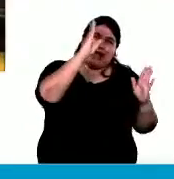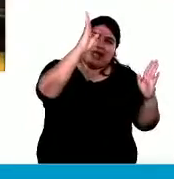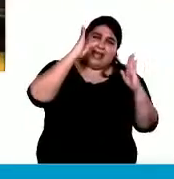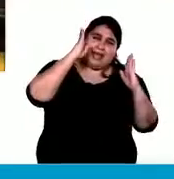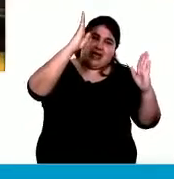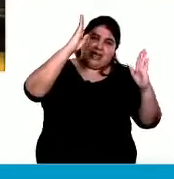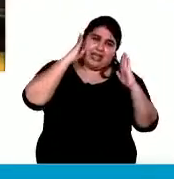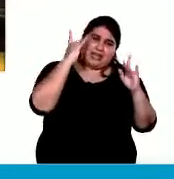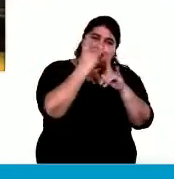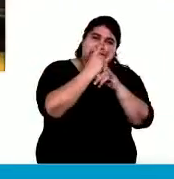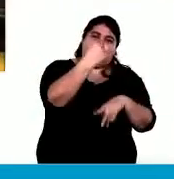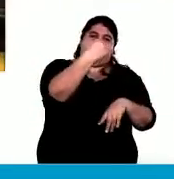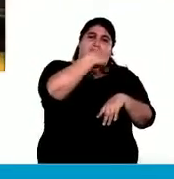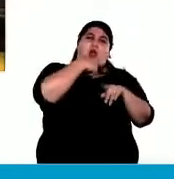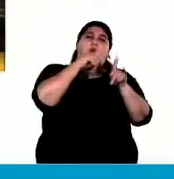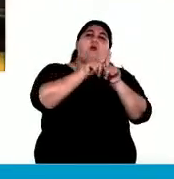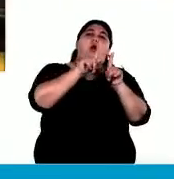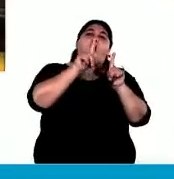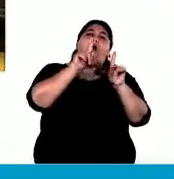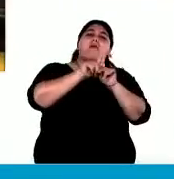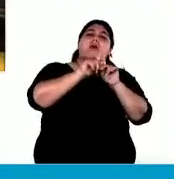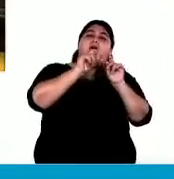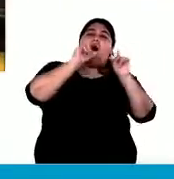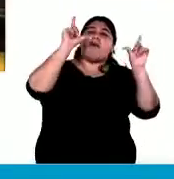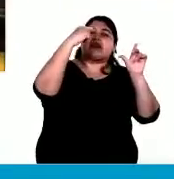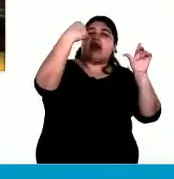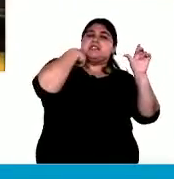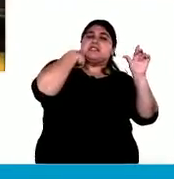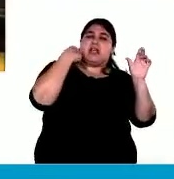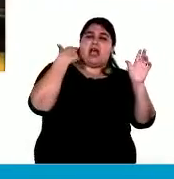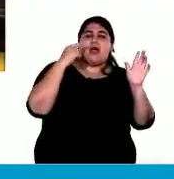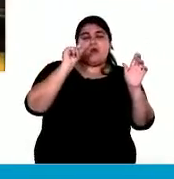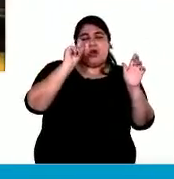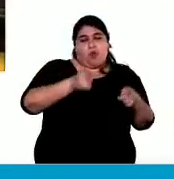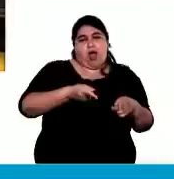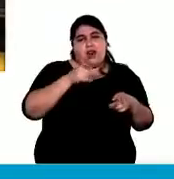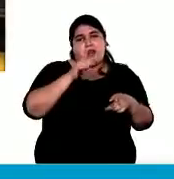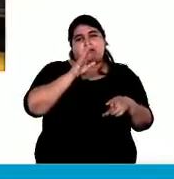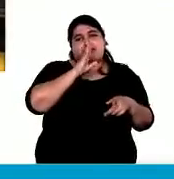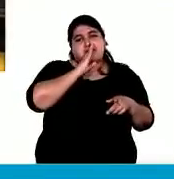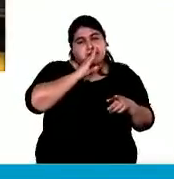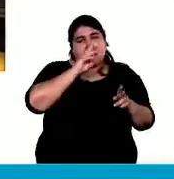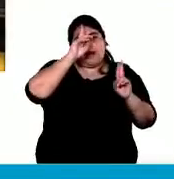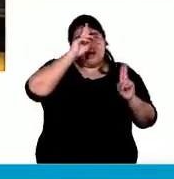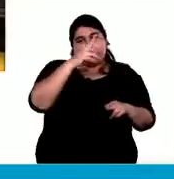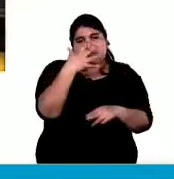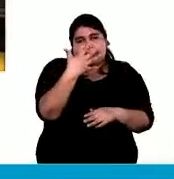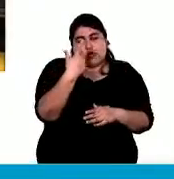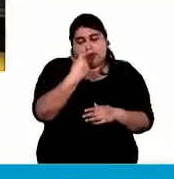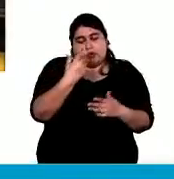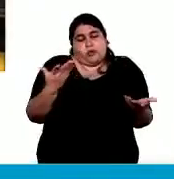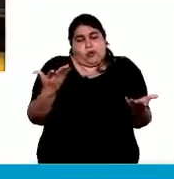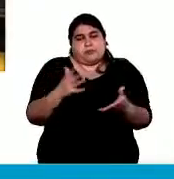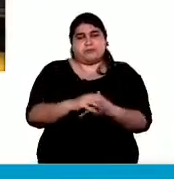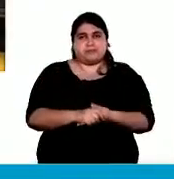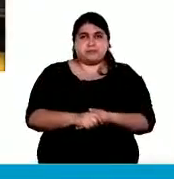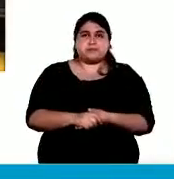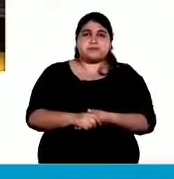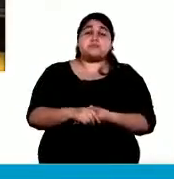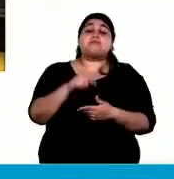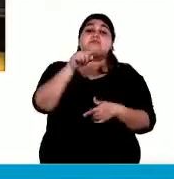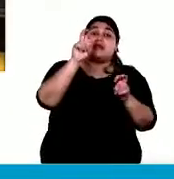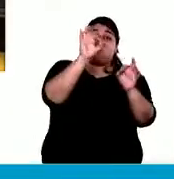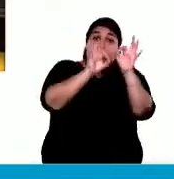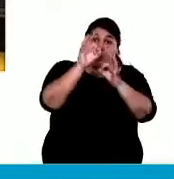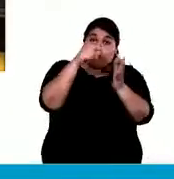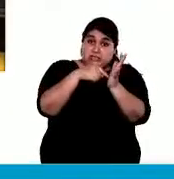sentencia fue solo para mí pero bueno voy a tratar de obviarlo y tratar de respetar los cinco minutos por este proyecto